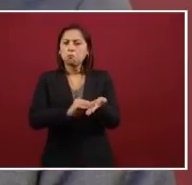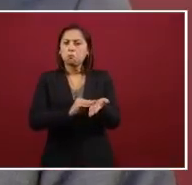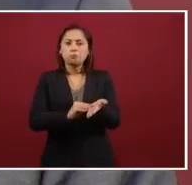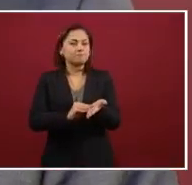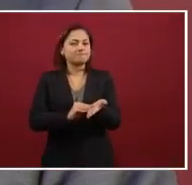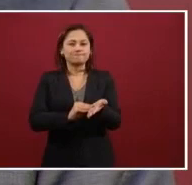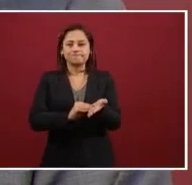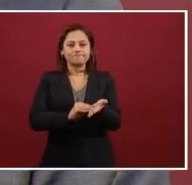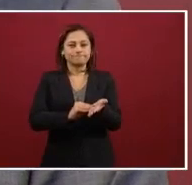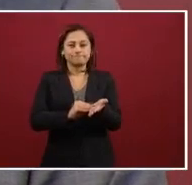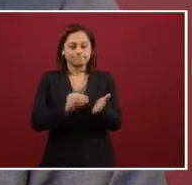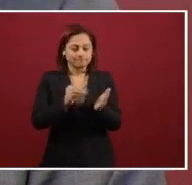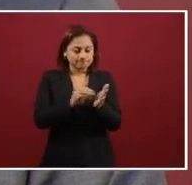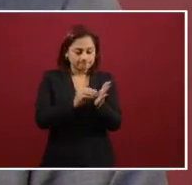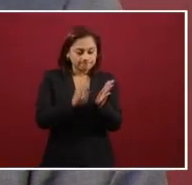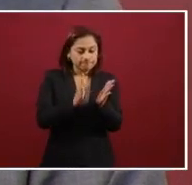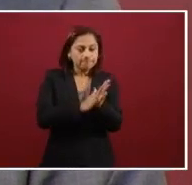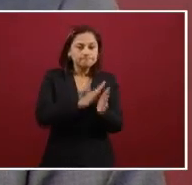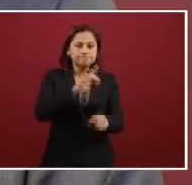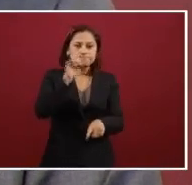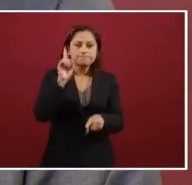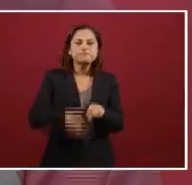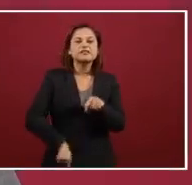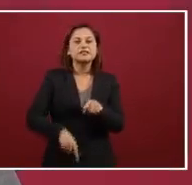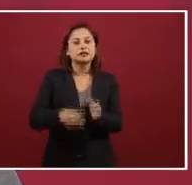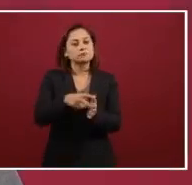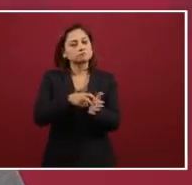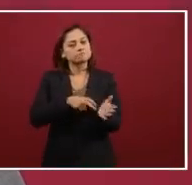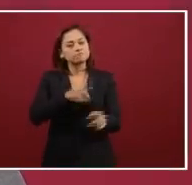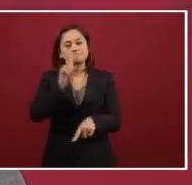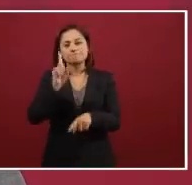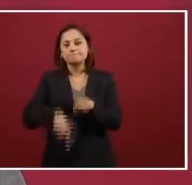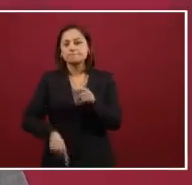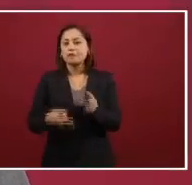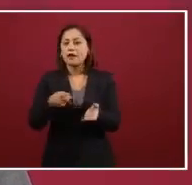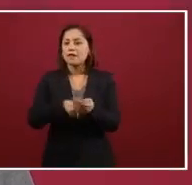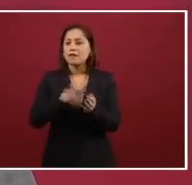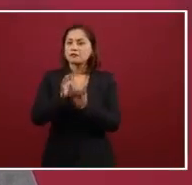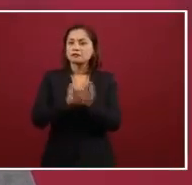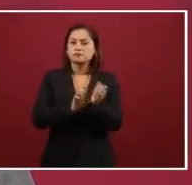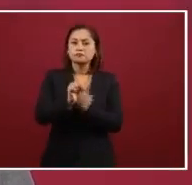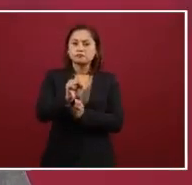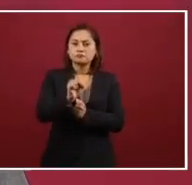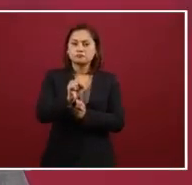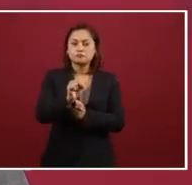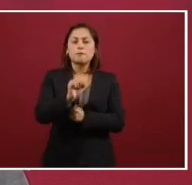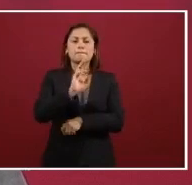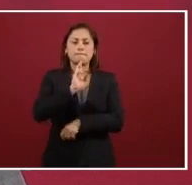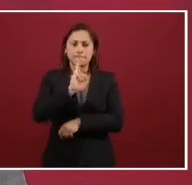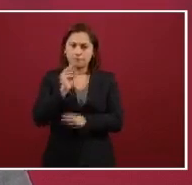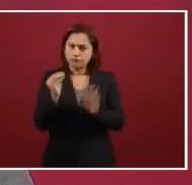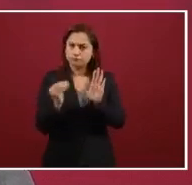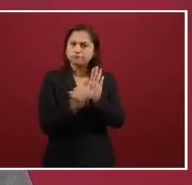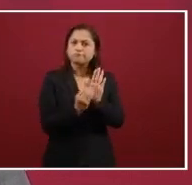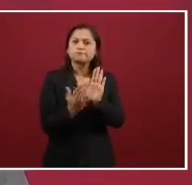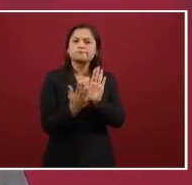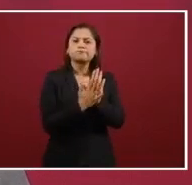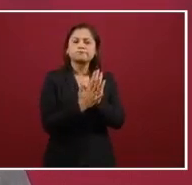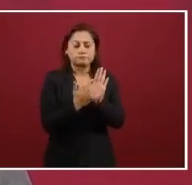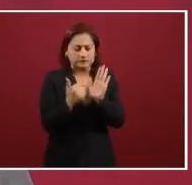que se elimine de la Constitución. Mejor dicho, que quede establecido que